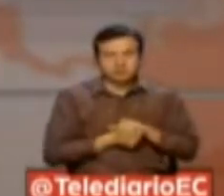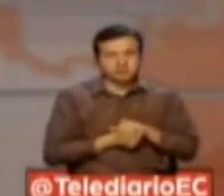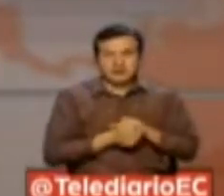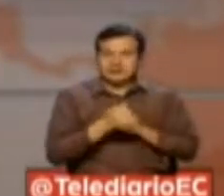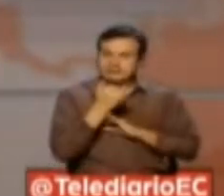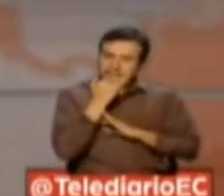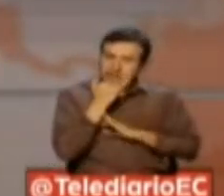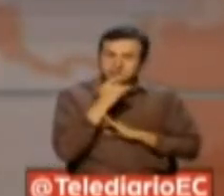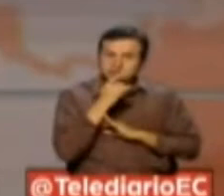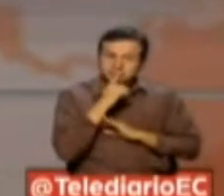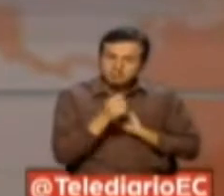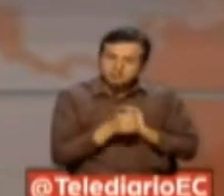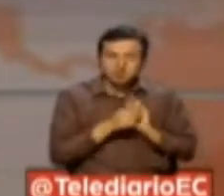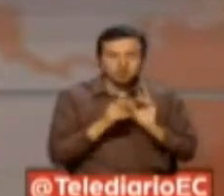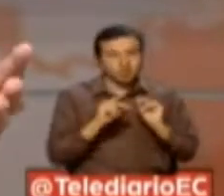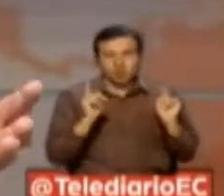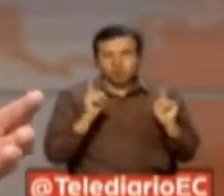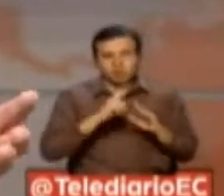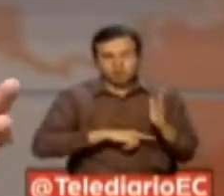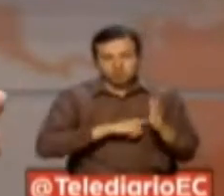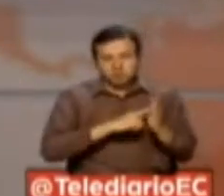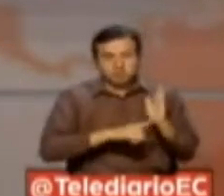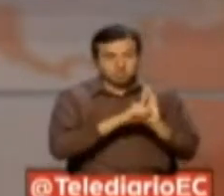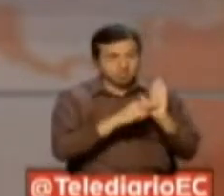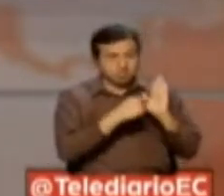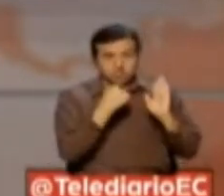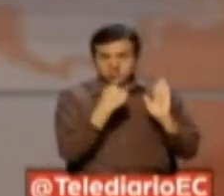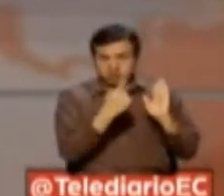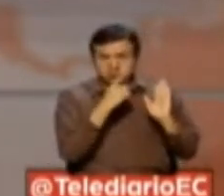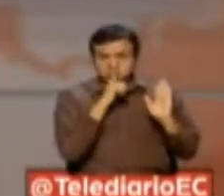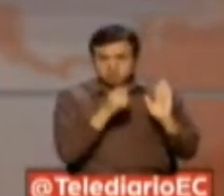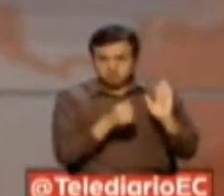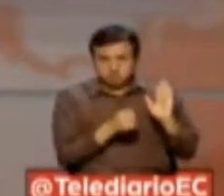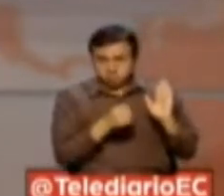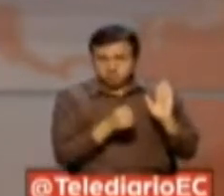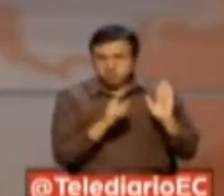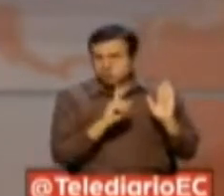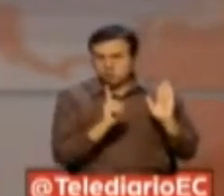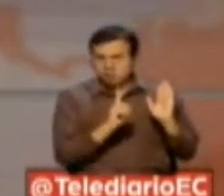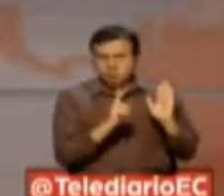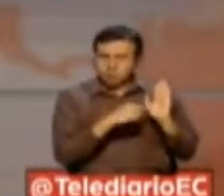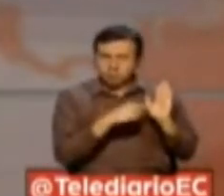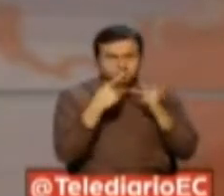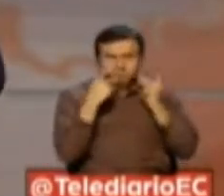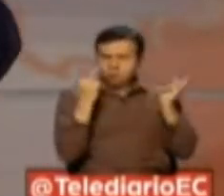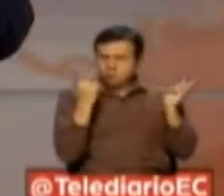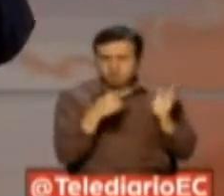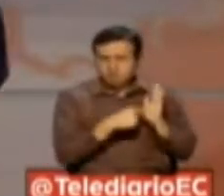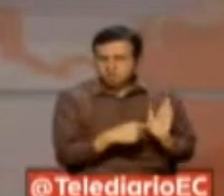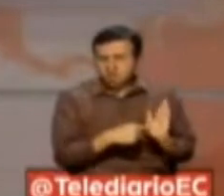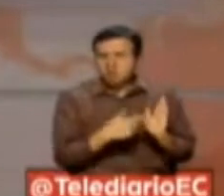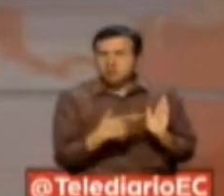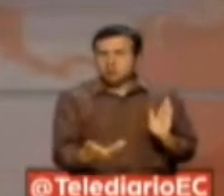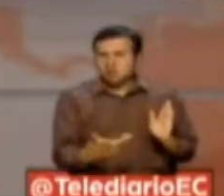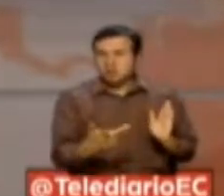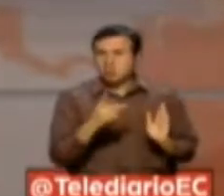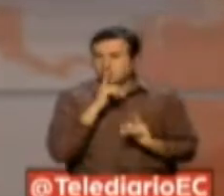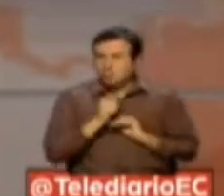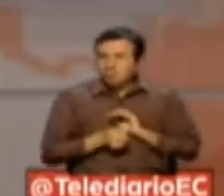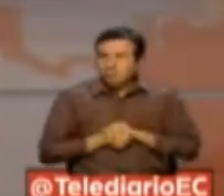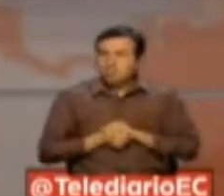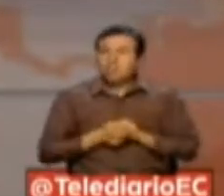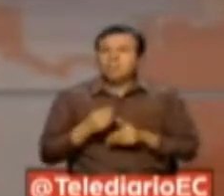que no era digamos apropiado y ni siquiera legal se lo declaró se lo incluye ese secretismo ese secreto